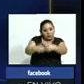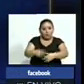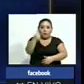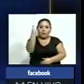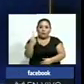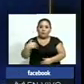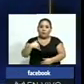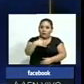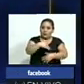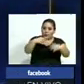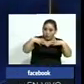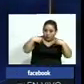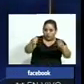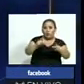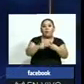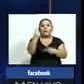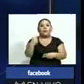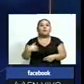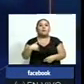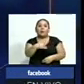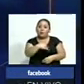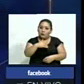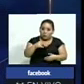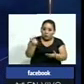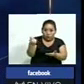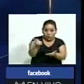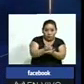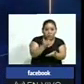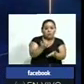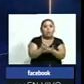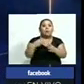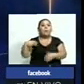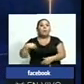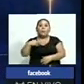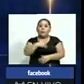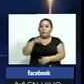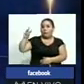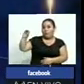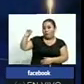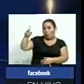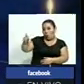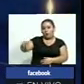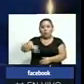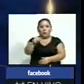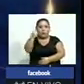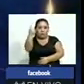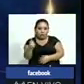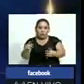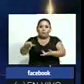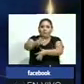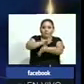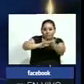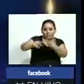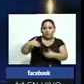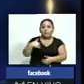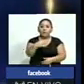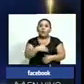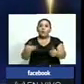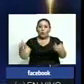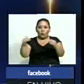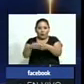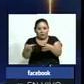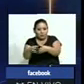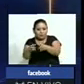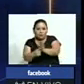ministra de Salud, Economía, el ministro de Obras Públicas y Medio Ambiente, además de dos representantes de Comures,